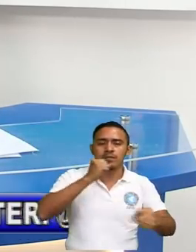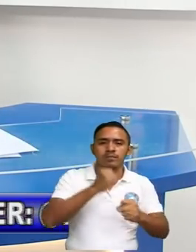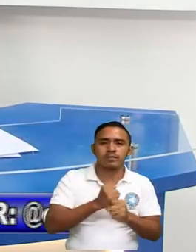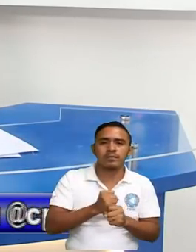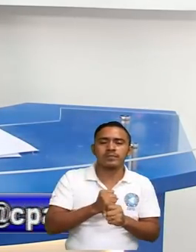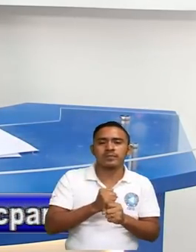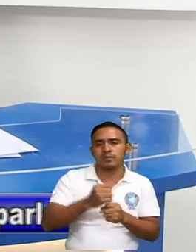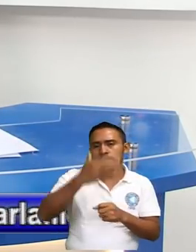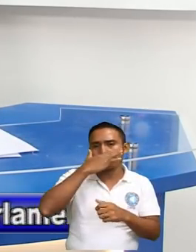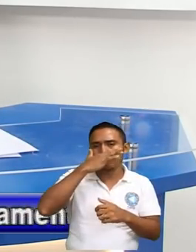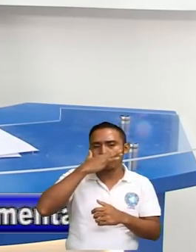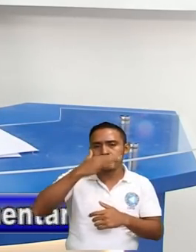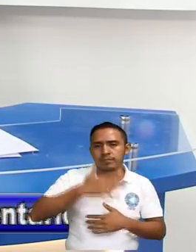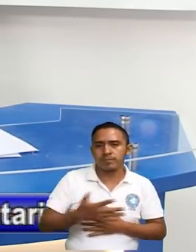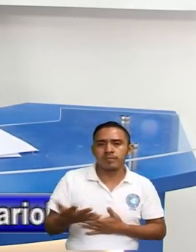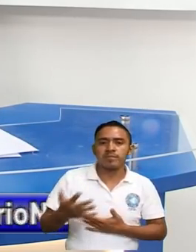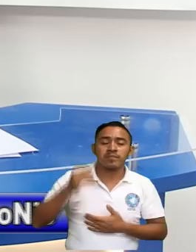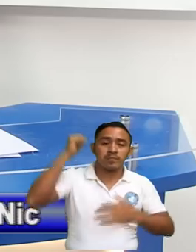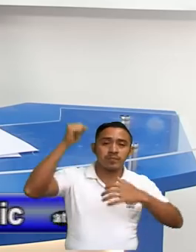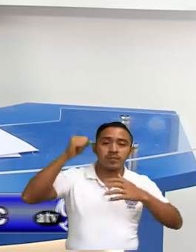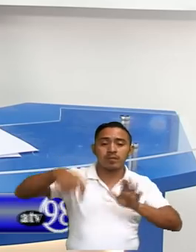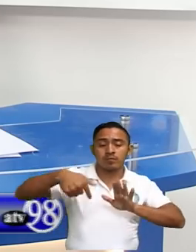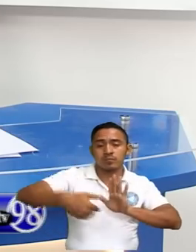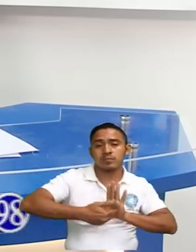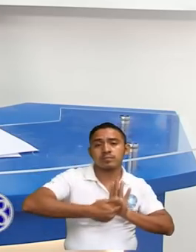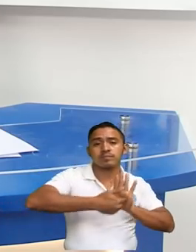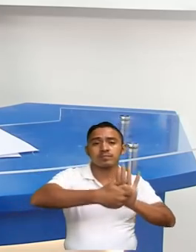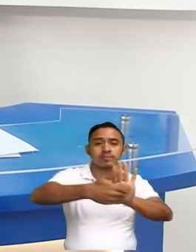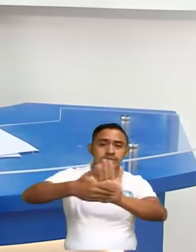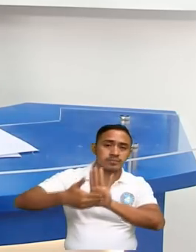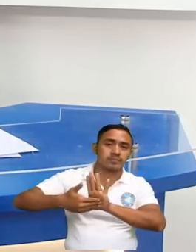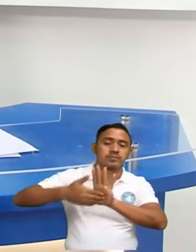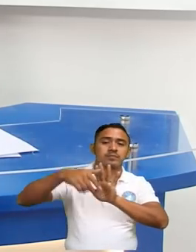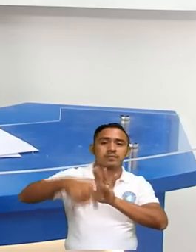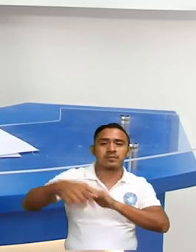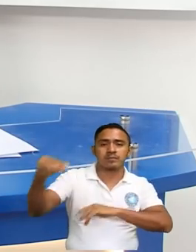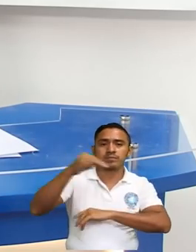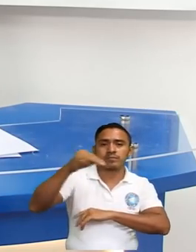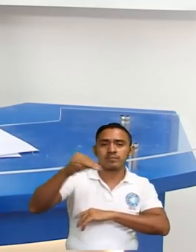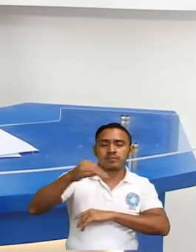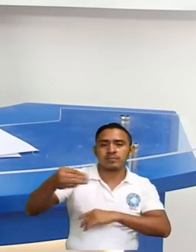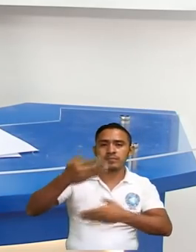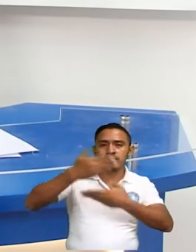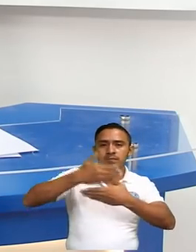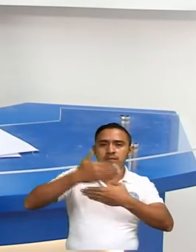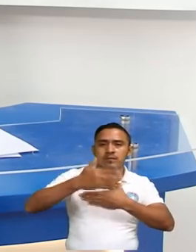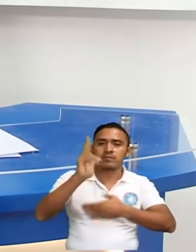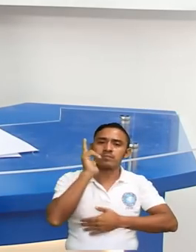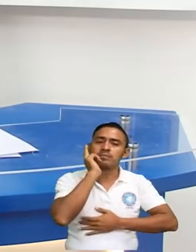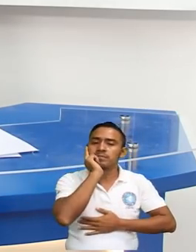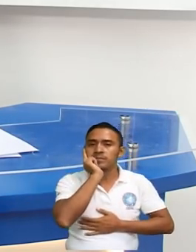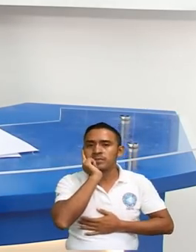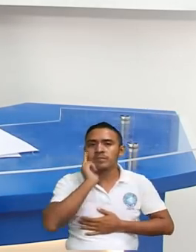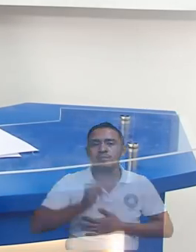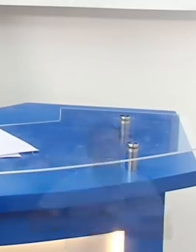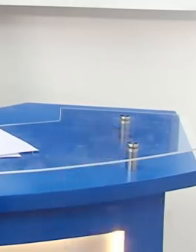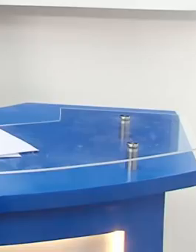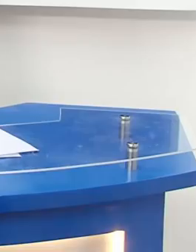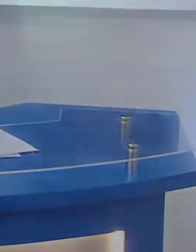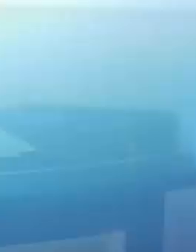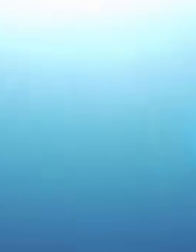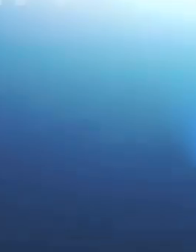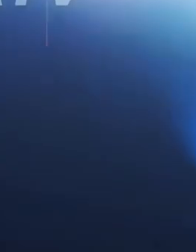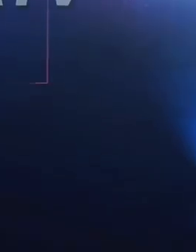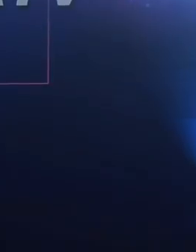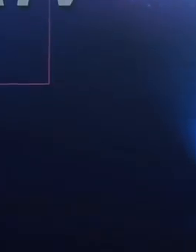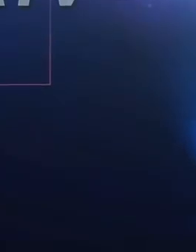Revolución Popular Sandinista y que fue lanzado oficialmente este martes en el Teatro Nacional Rubén Darío.